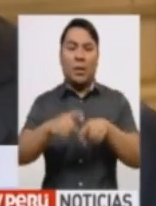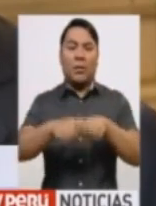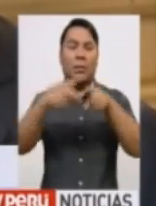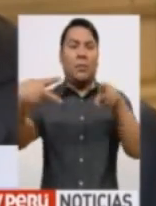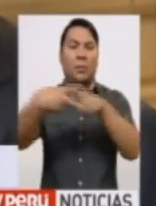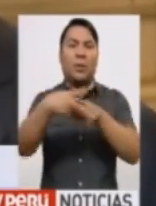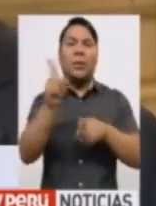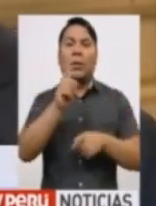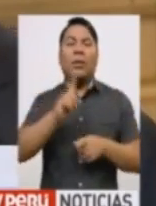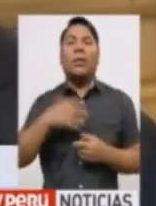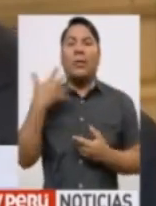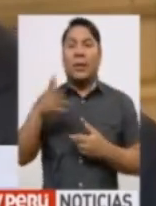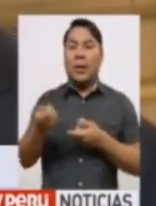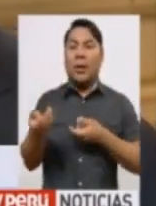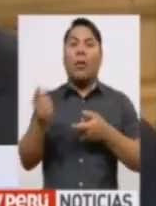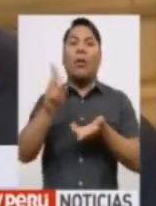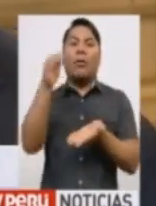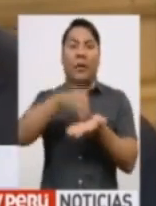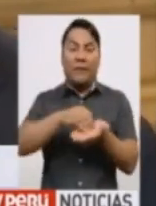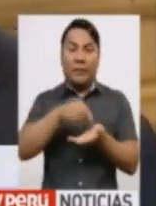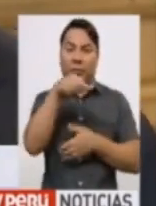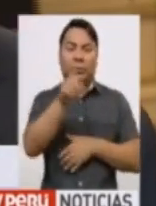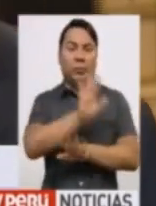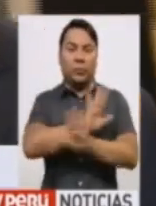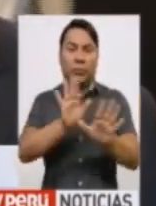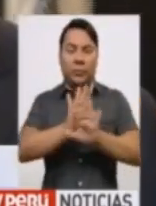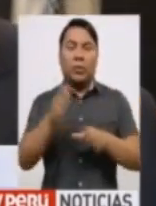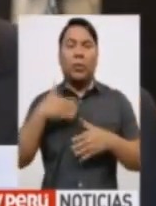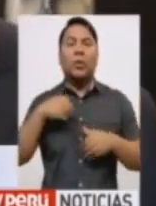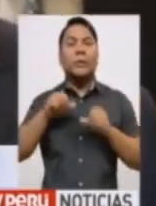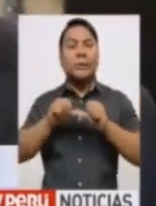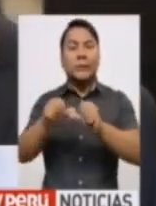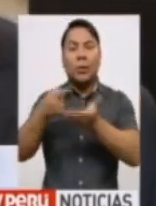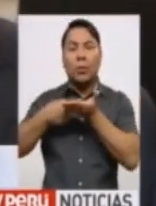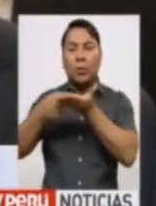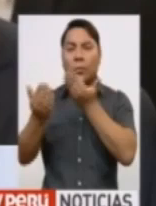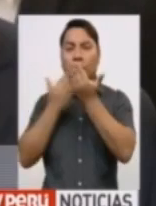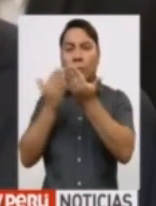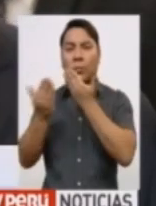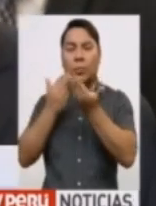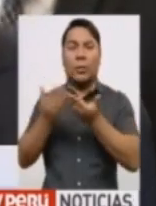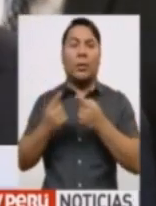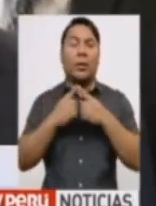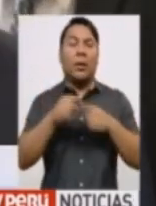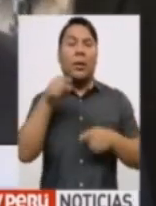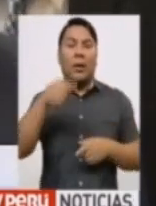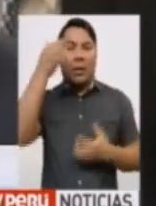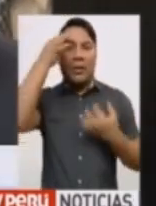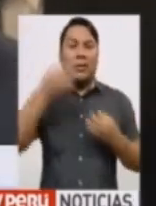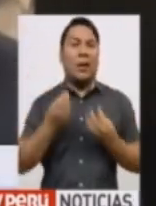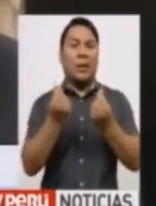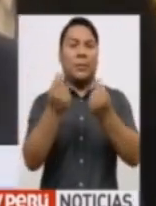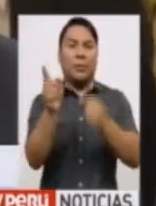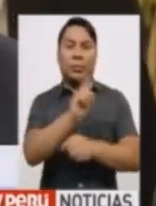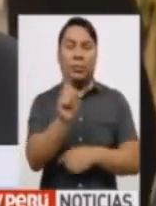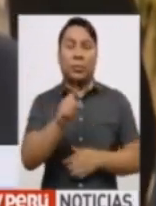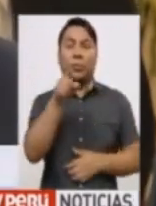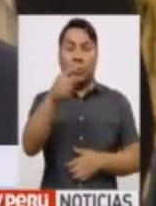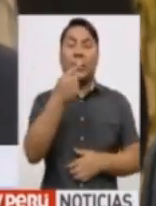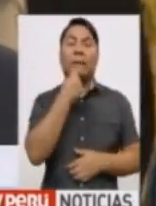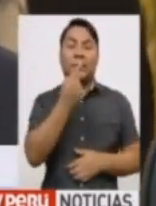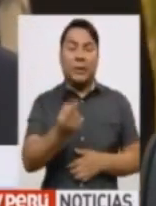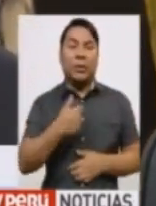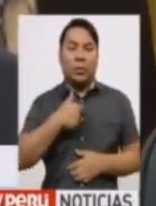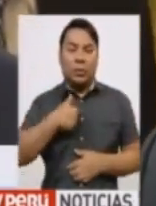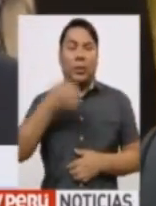no negociable, pero podemos y seguimos conversando. O sea, no se trata tampoco de una decisión apurada ni cosa por el estilo. Ustedes han visto, yo